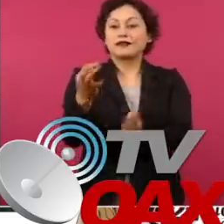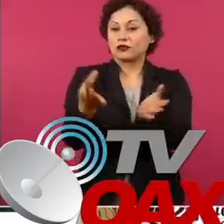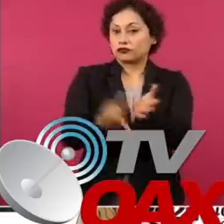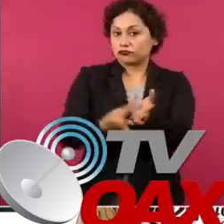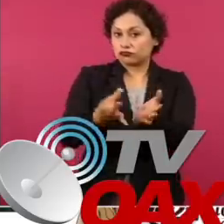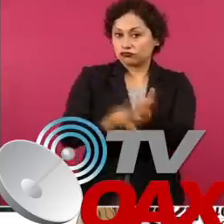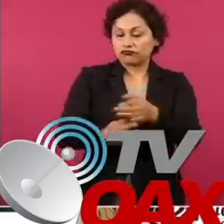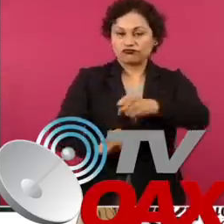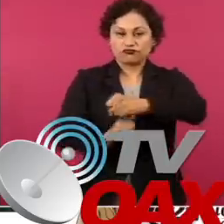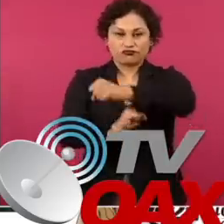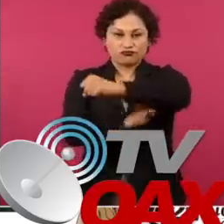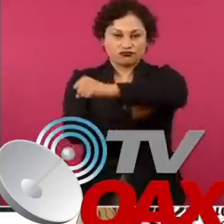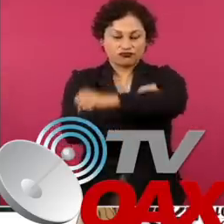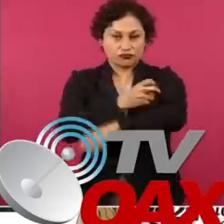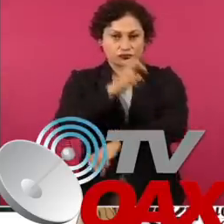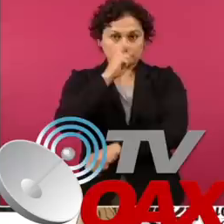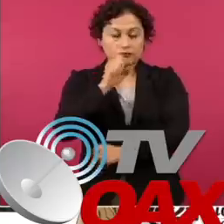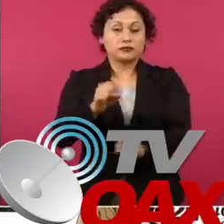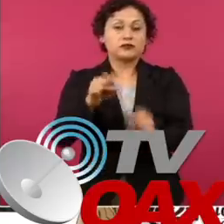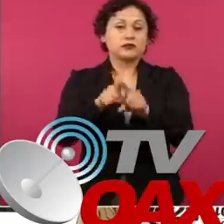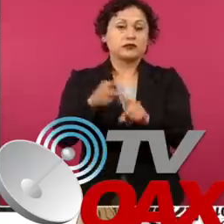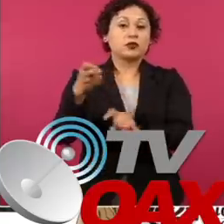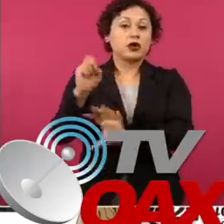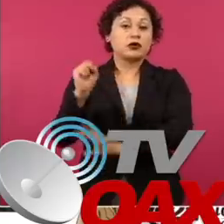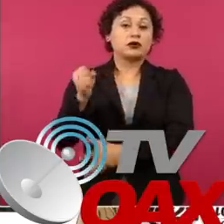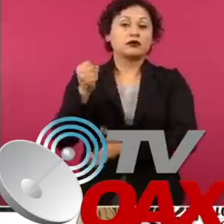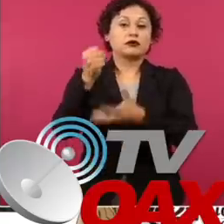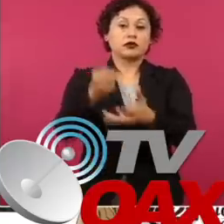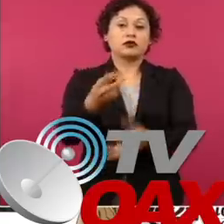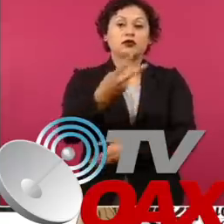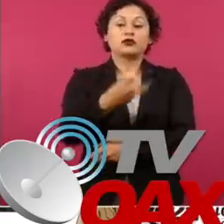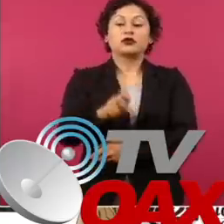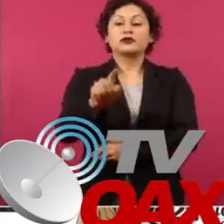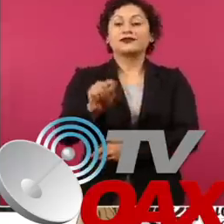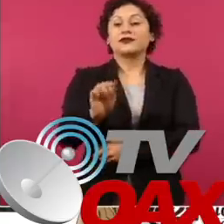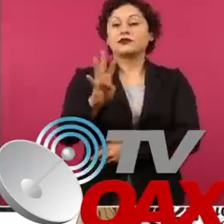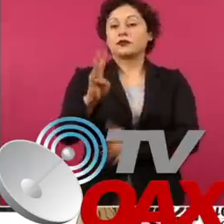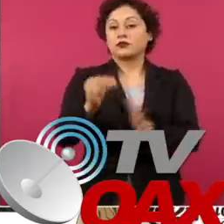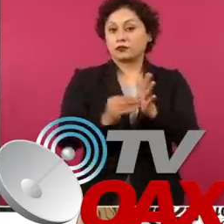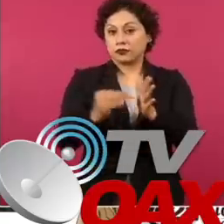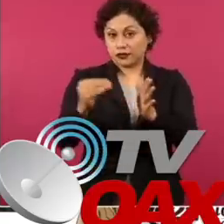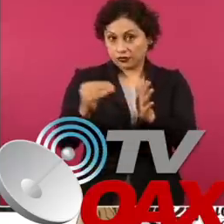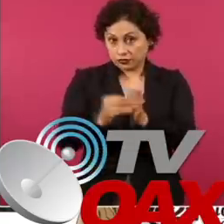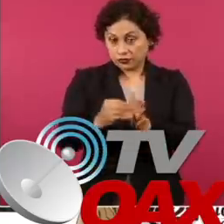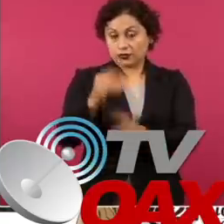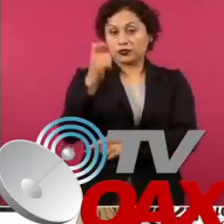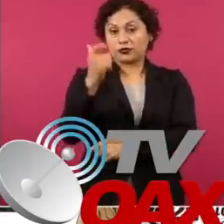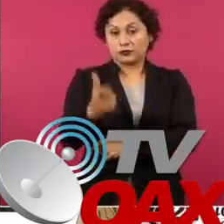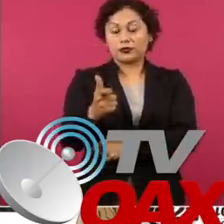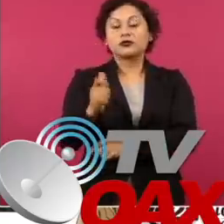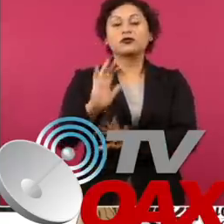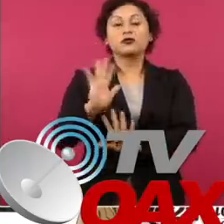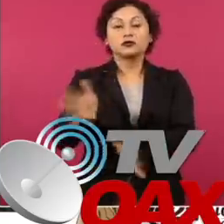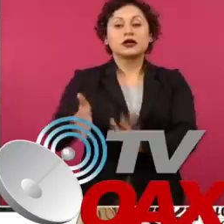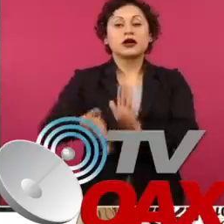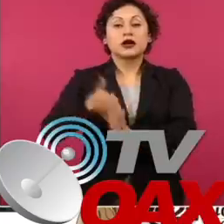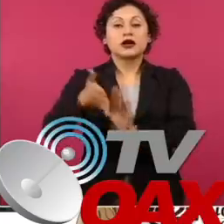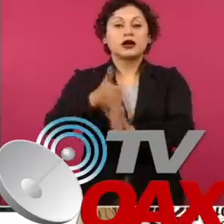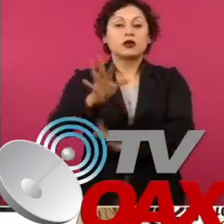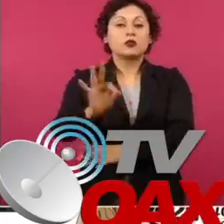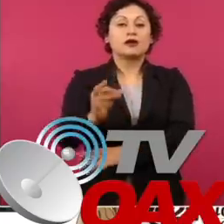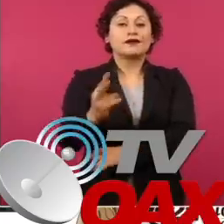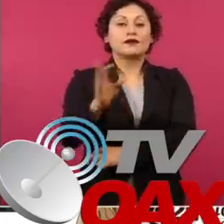de refuerzo y esta estructura tendrá un costo de 274 millones de pesos y un avance de 42% estará